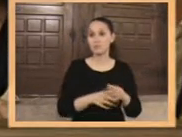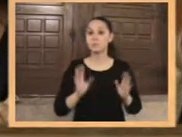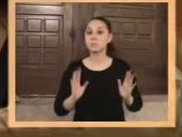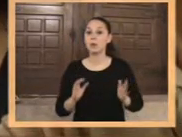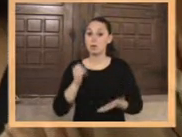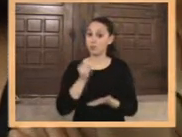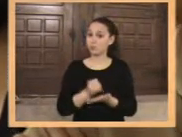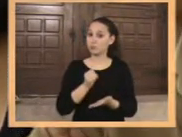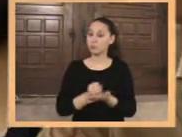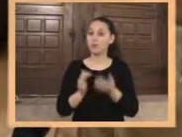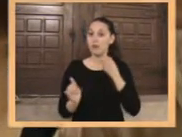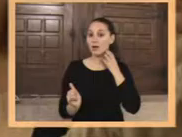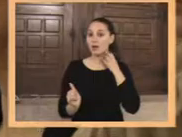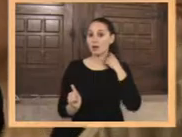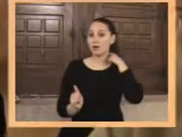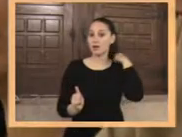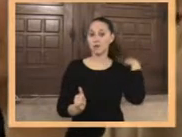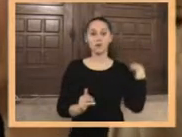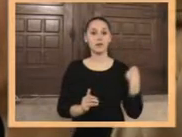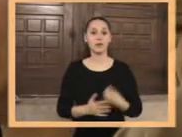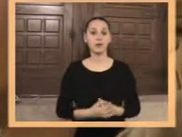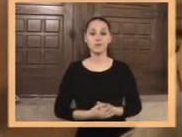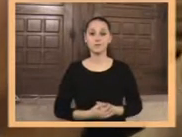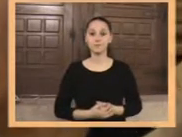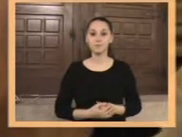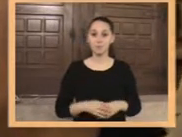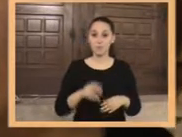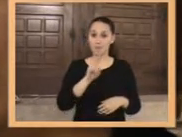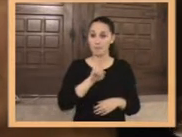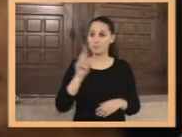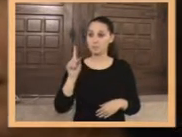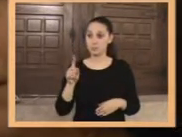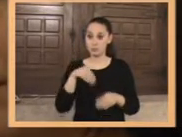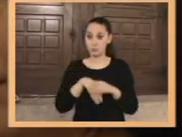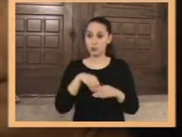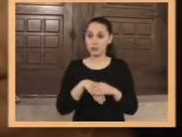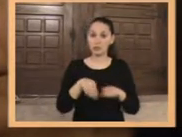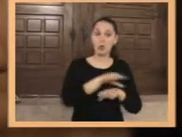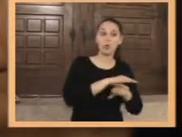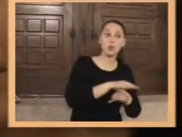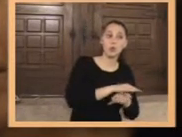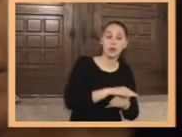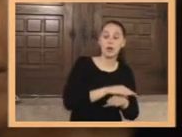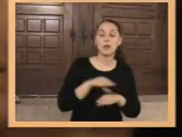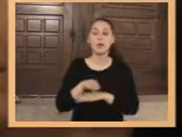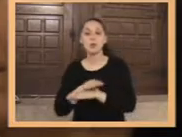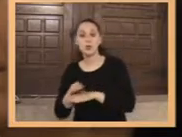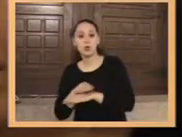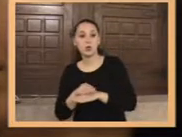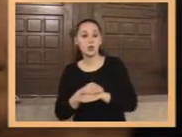los 21 que formamos la Corporación Municipal somos concejales y concejalas. Todos. Uno forman gobierno y